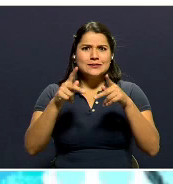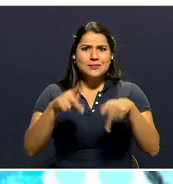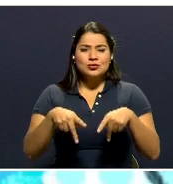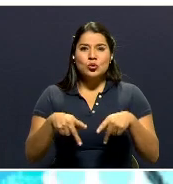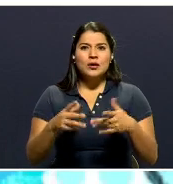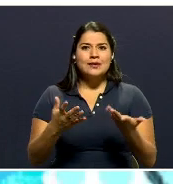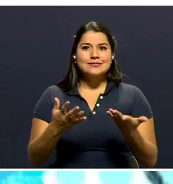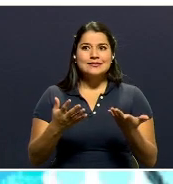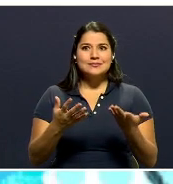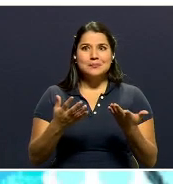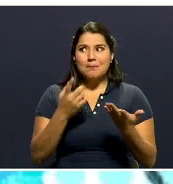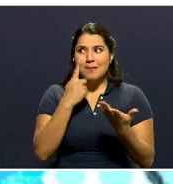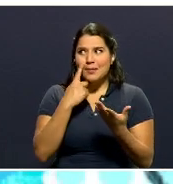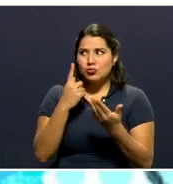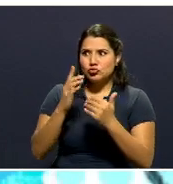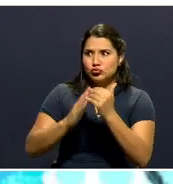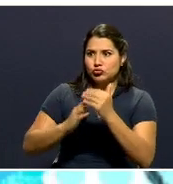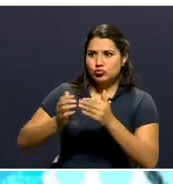tiempo,